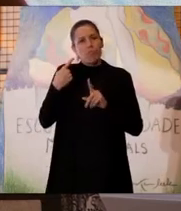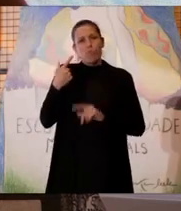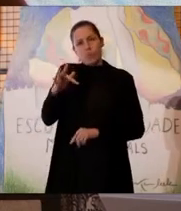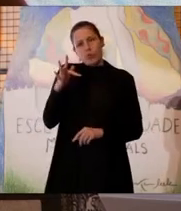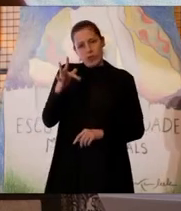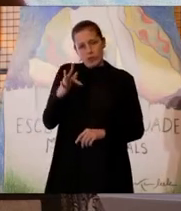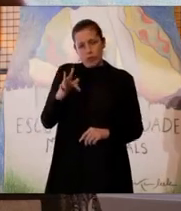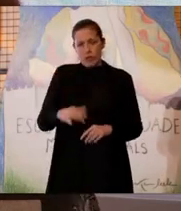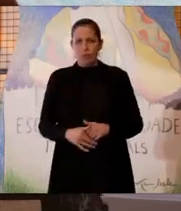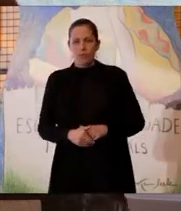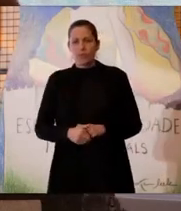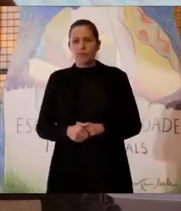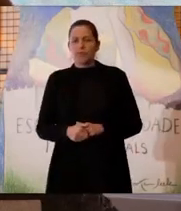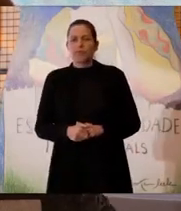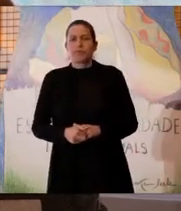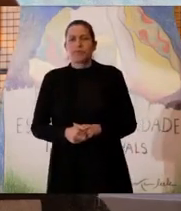sentido